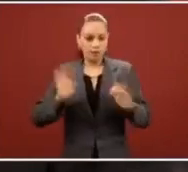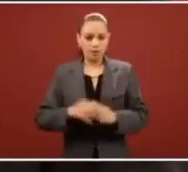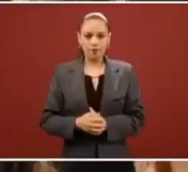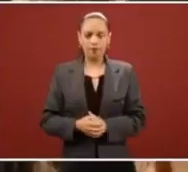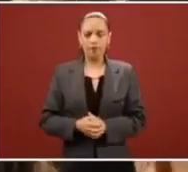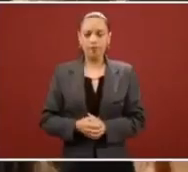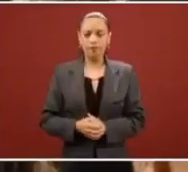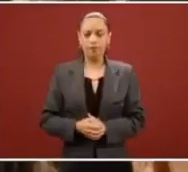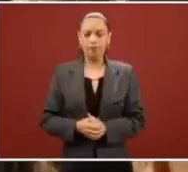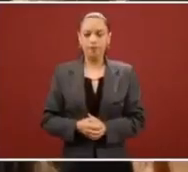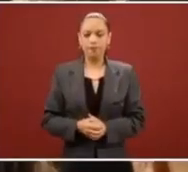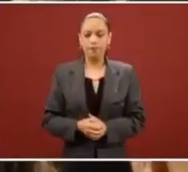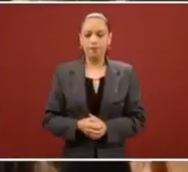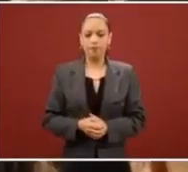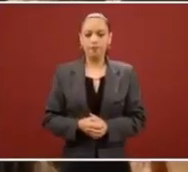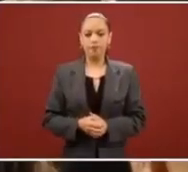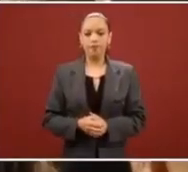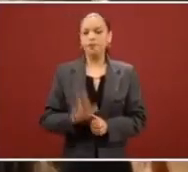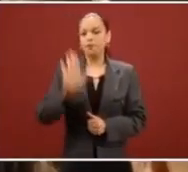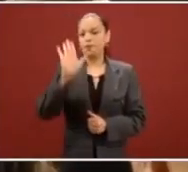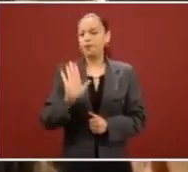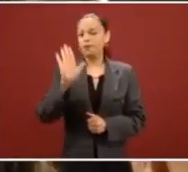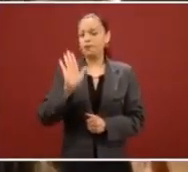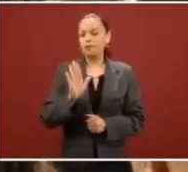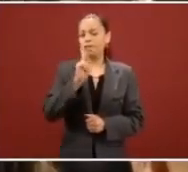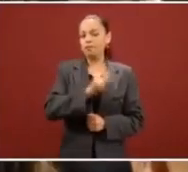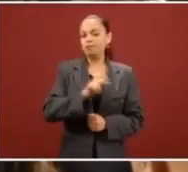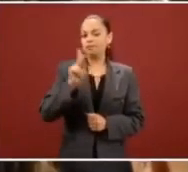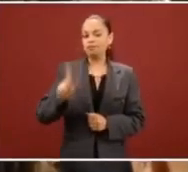Un poco lo que sucedió con lo del Infonavit.